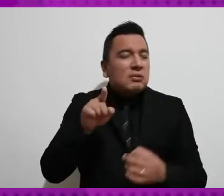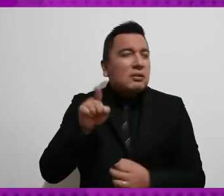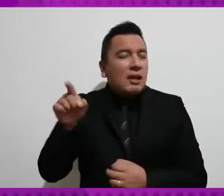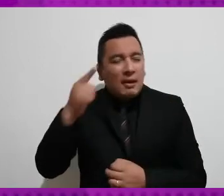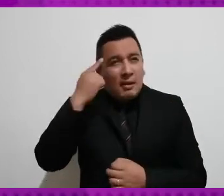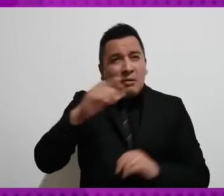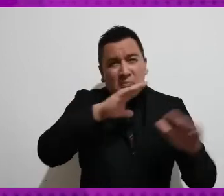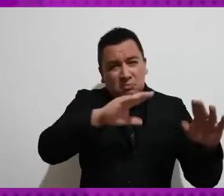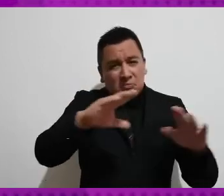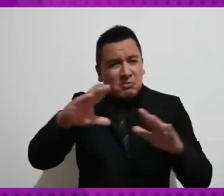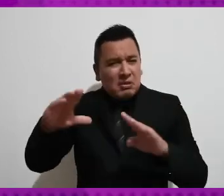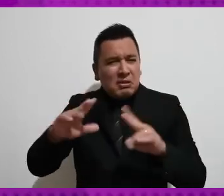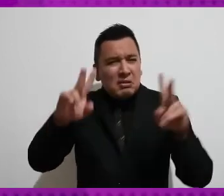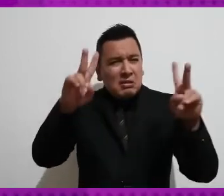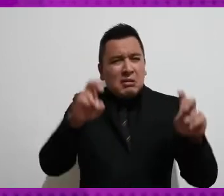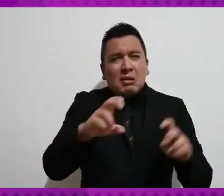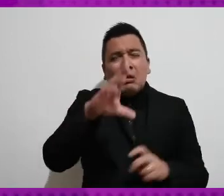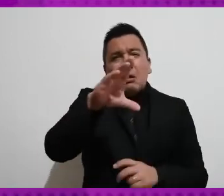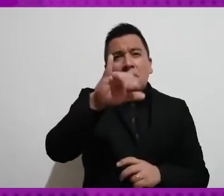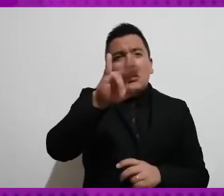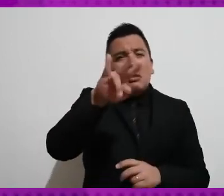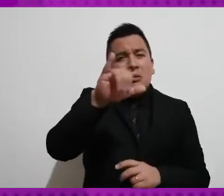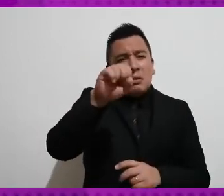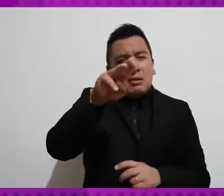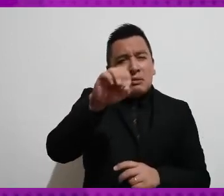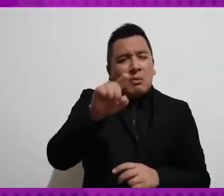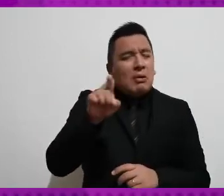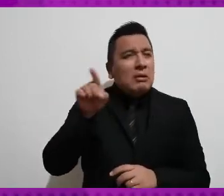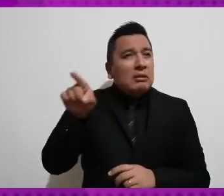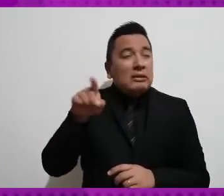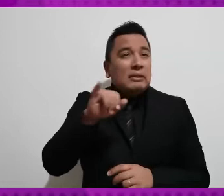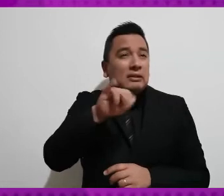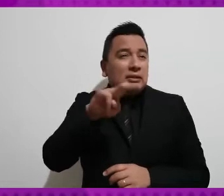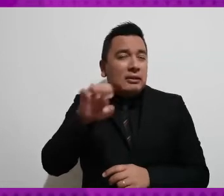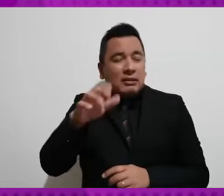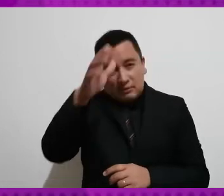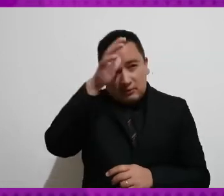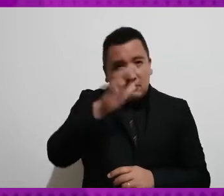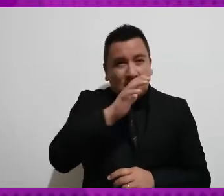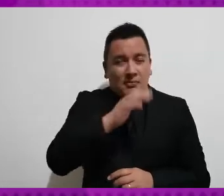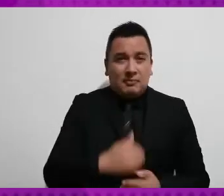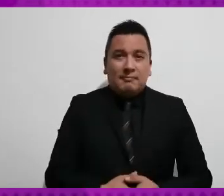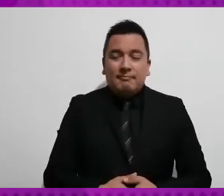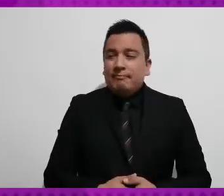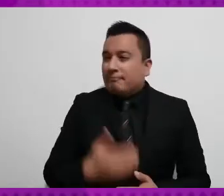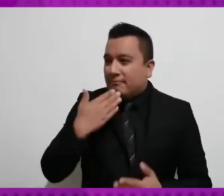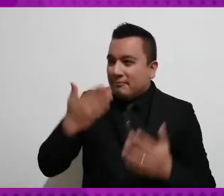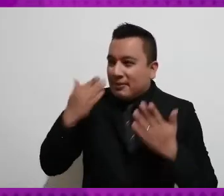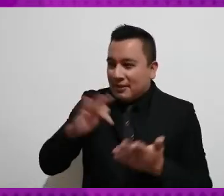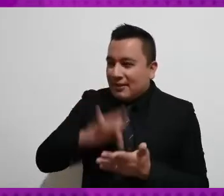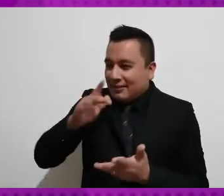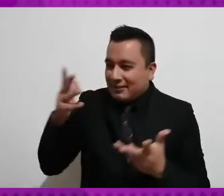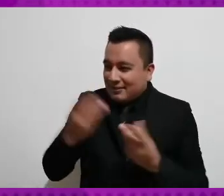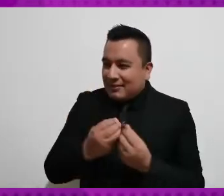Nacional Electoral en la Junta Local del Estado de Coahuila. Bienvenida, Itzel, muchas gracias por estar el día de hoy con